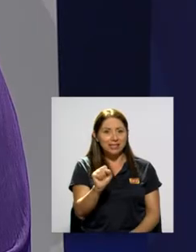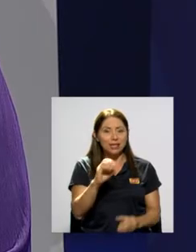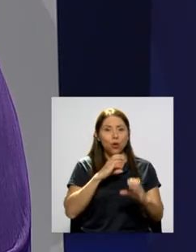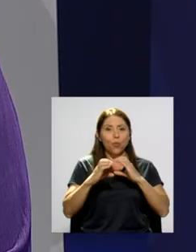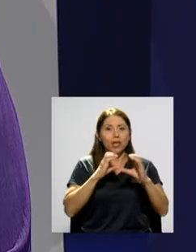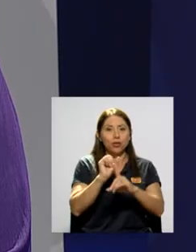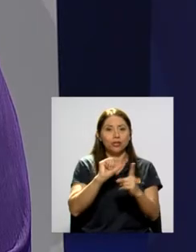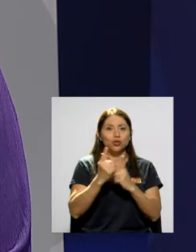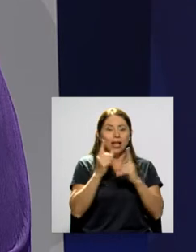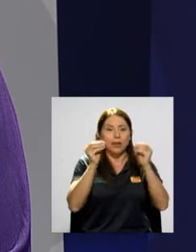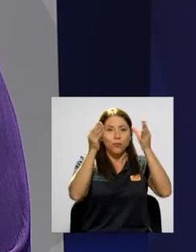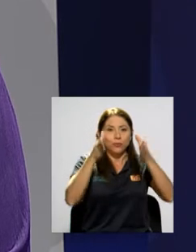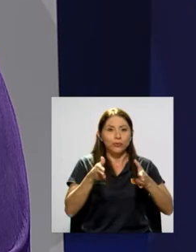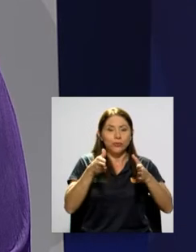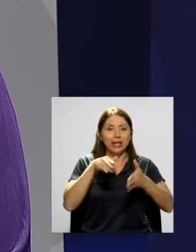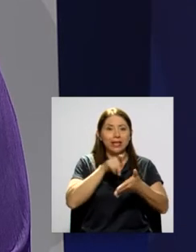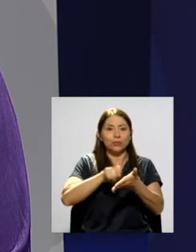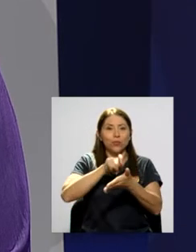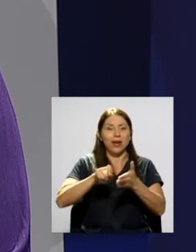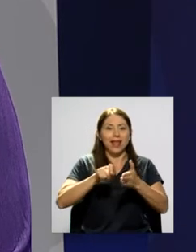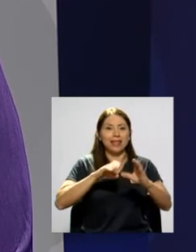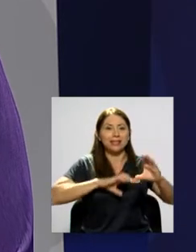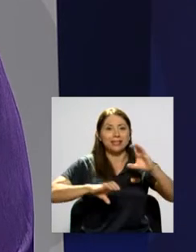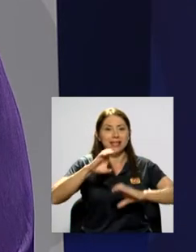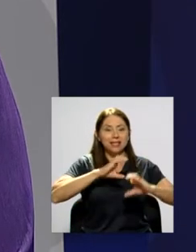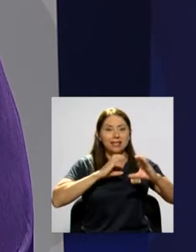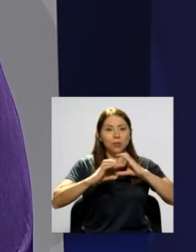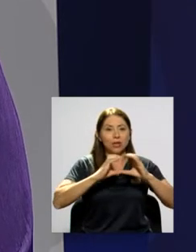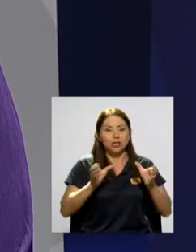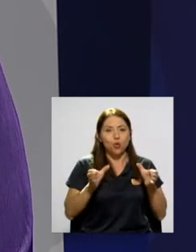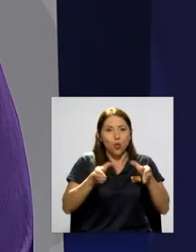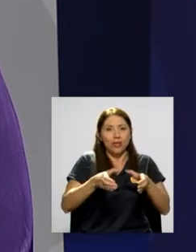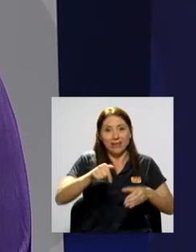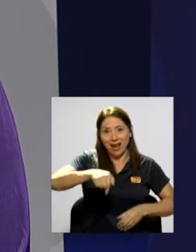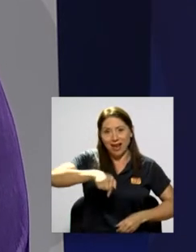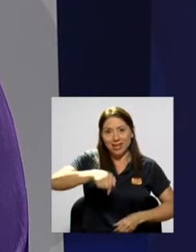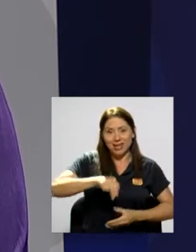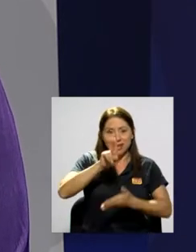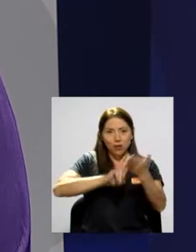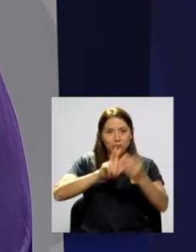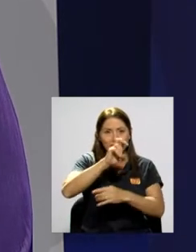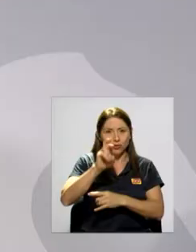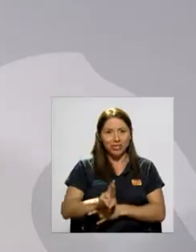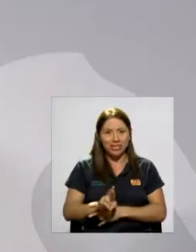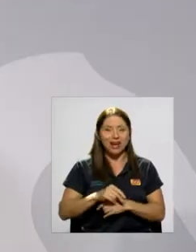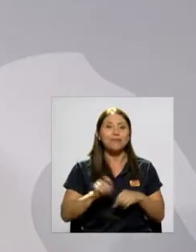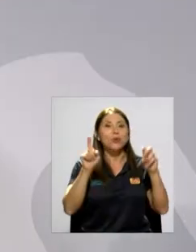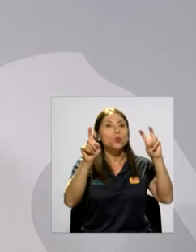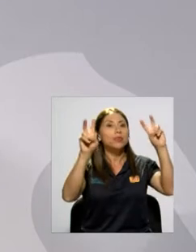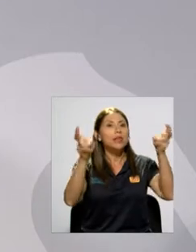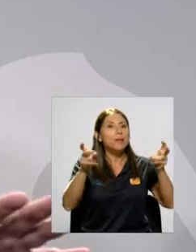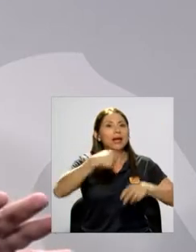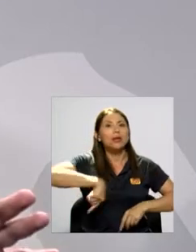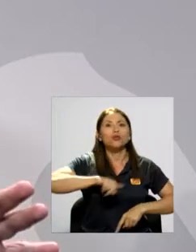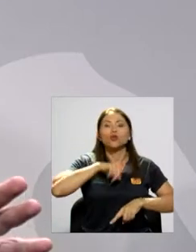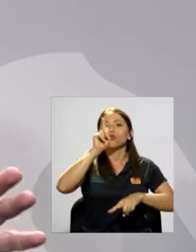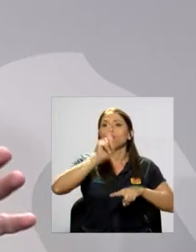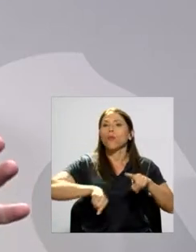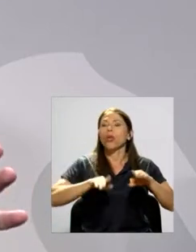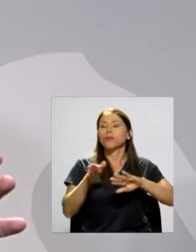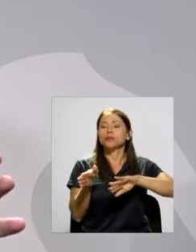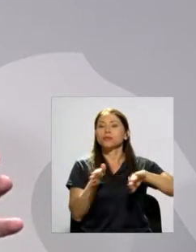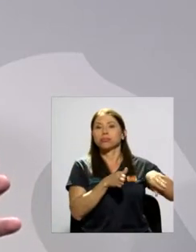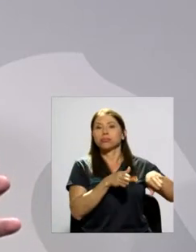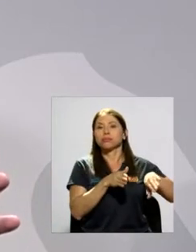de la Escuela de Ciencias de la Comunicación Colectiva aquí en la Universidad de Costa Rica. Un tema que no podemos dejar por fuera cuando